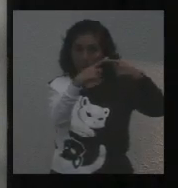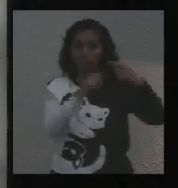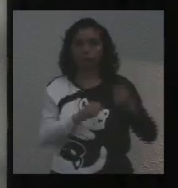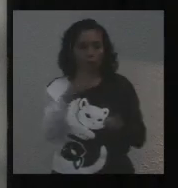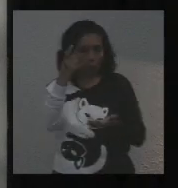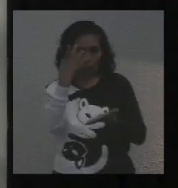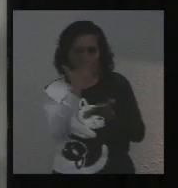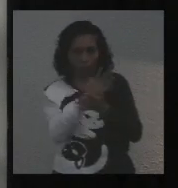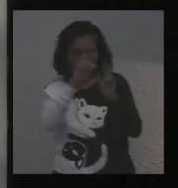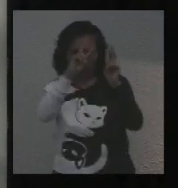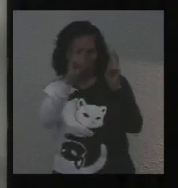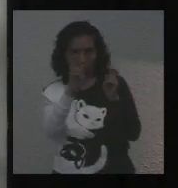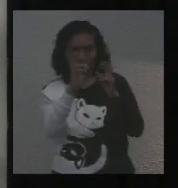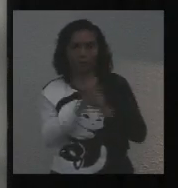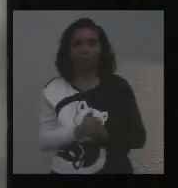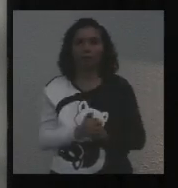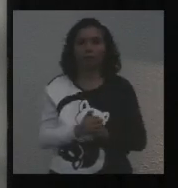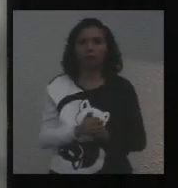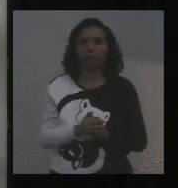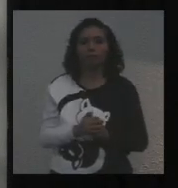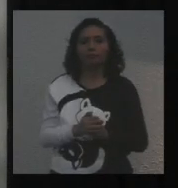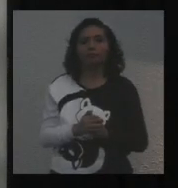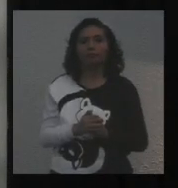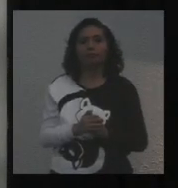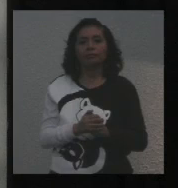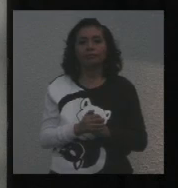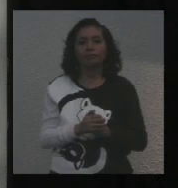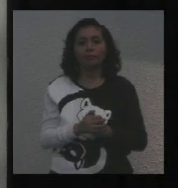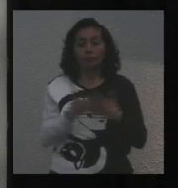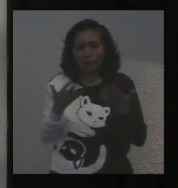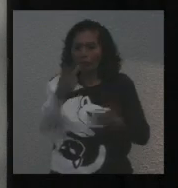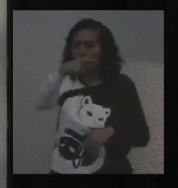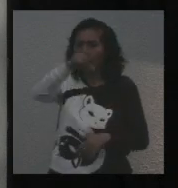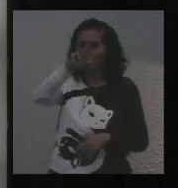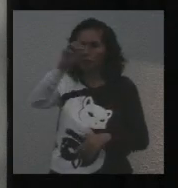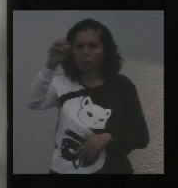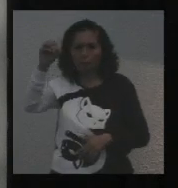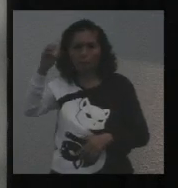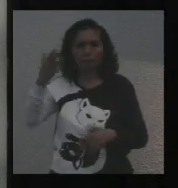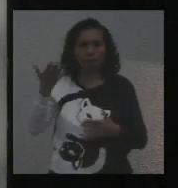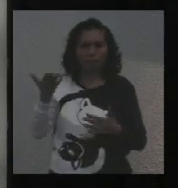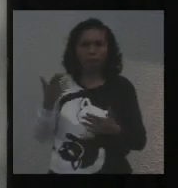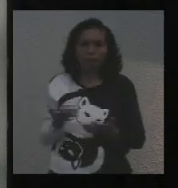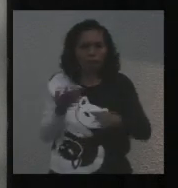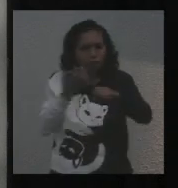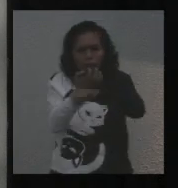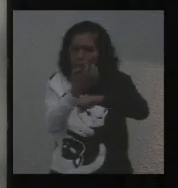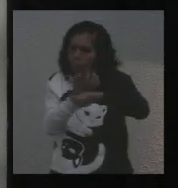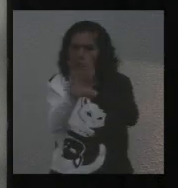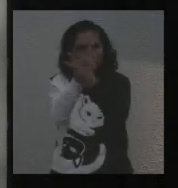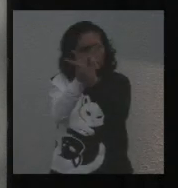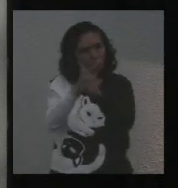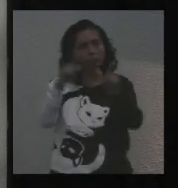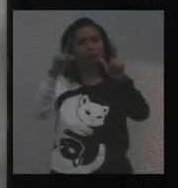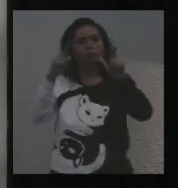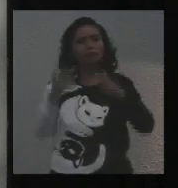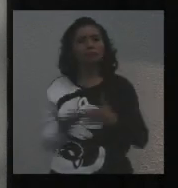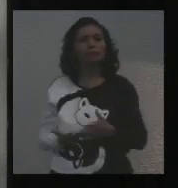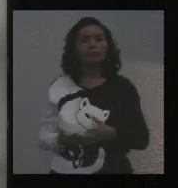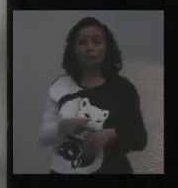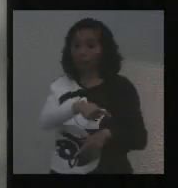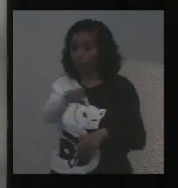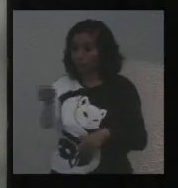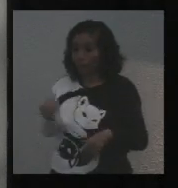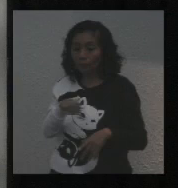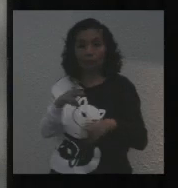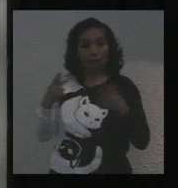único, principios constitucionales. Quintana Roo constituye un Estado libre en tanto sus